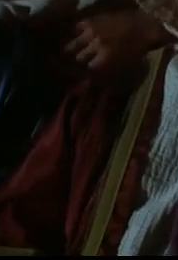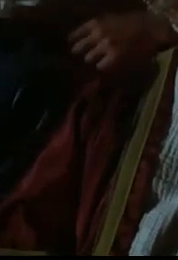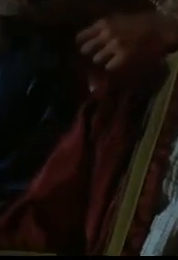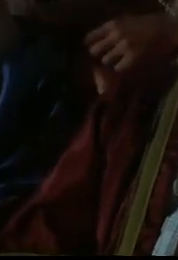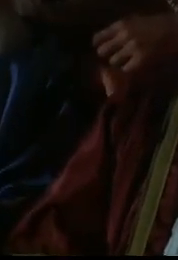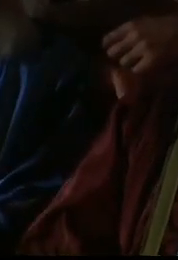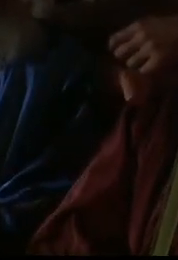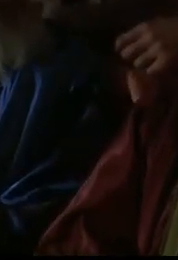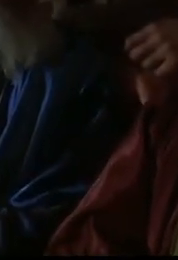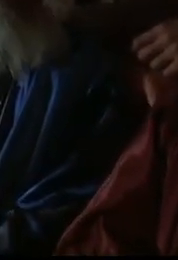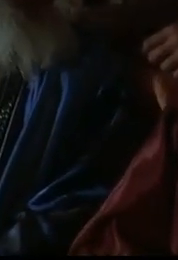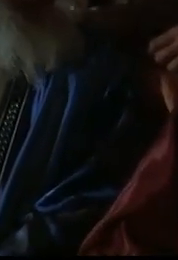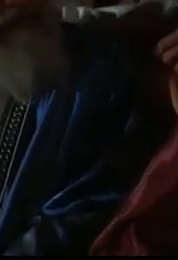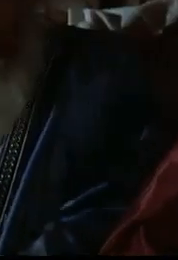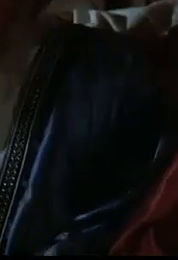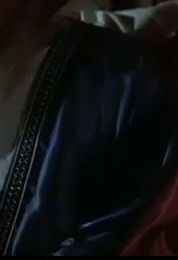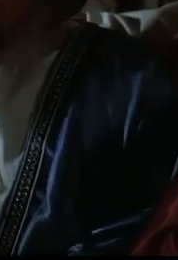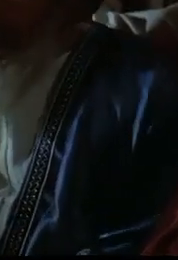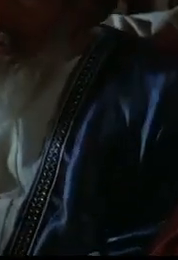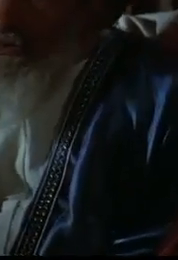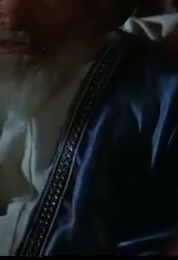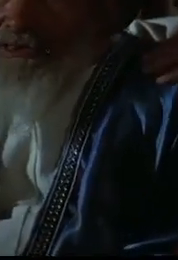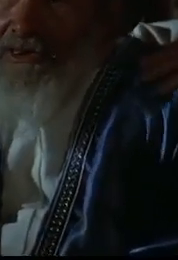¿Quién le da autoridad para decir eso?